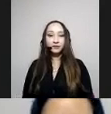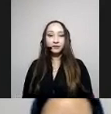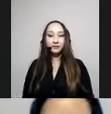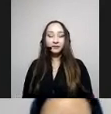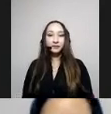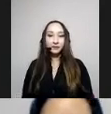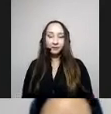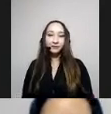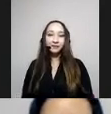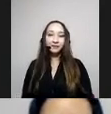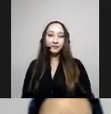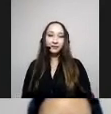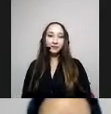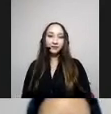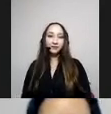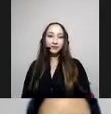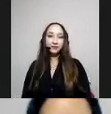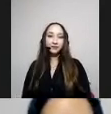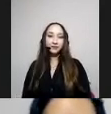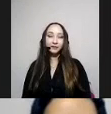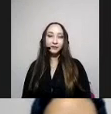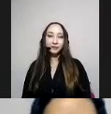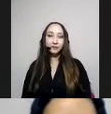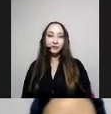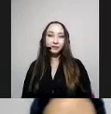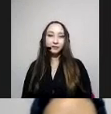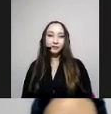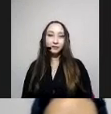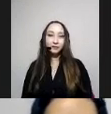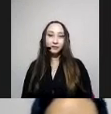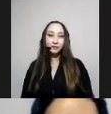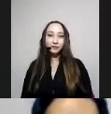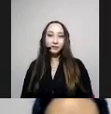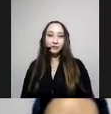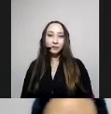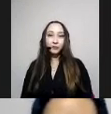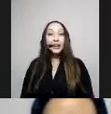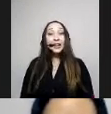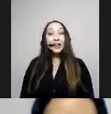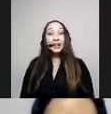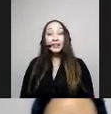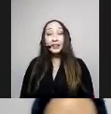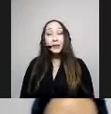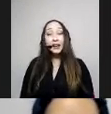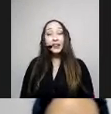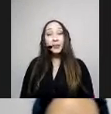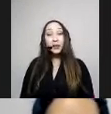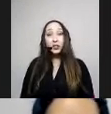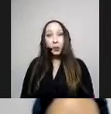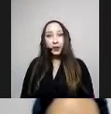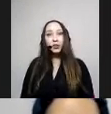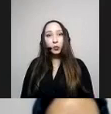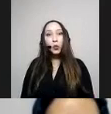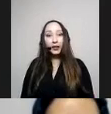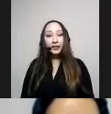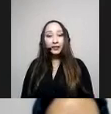felicidades y gracias por la plática y pregunta, ¿alguna meditación guiada que recomiendes en la red? Sí, las de Deepak